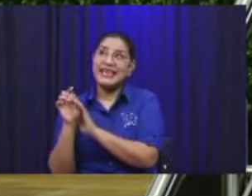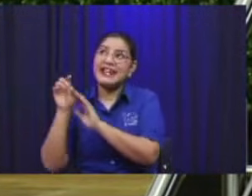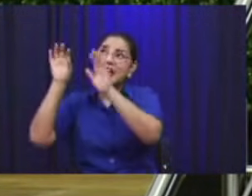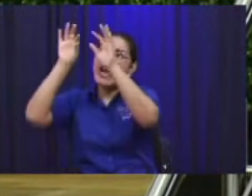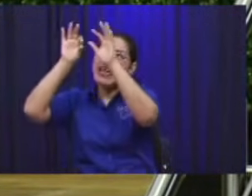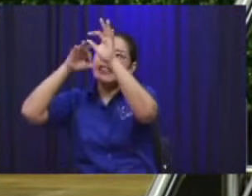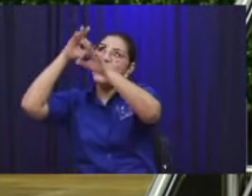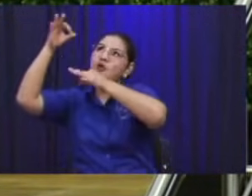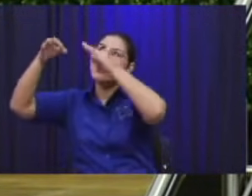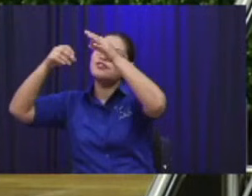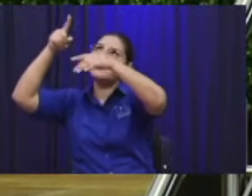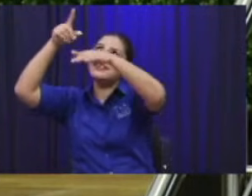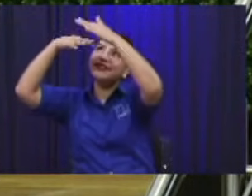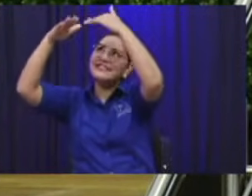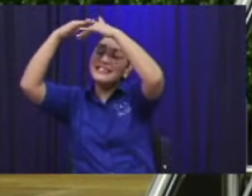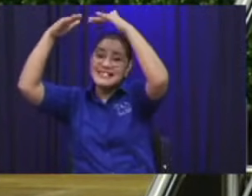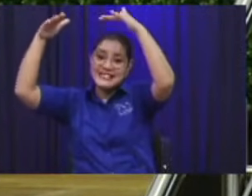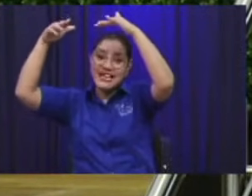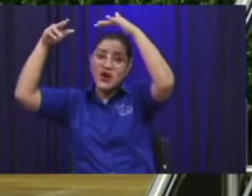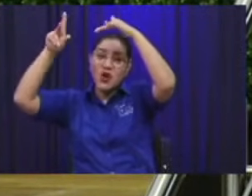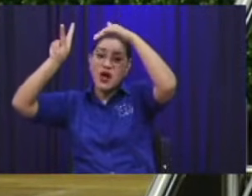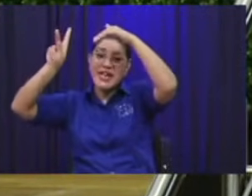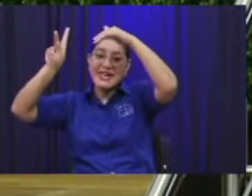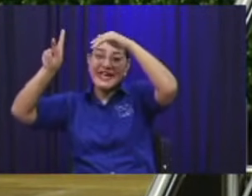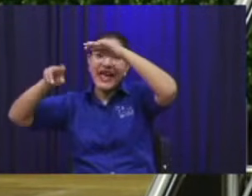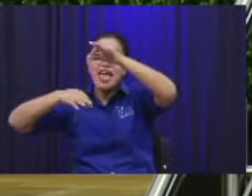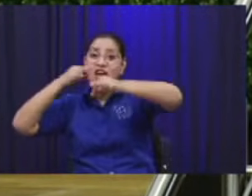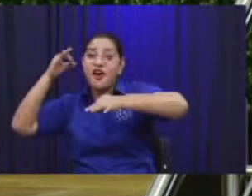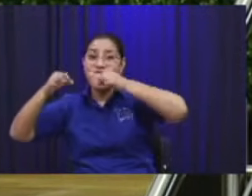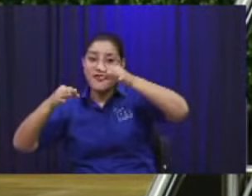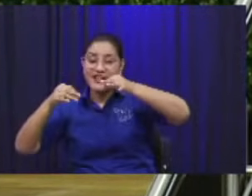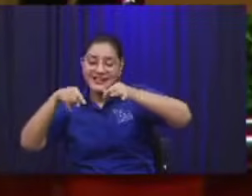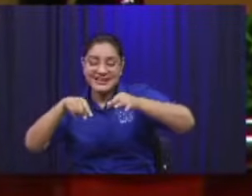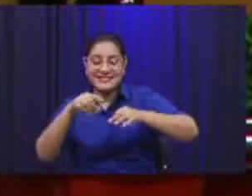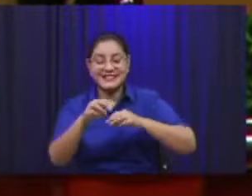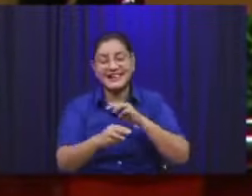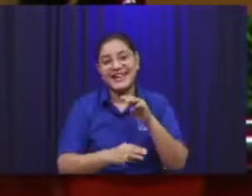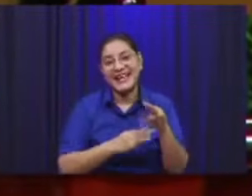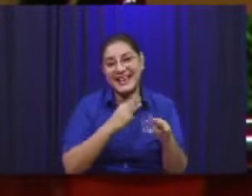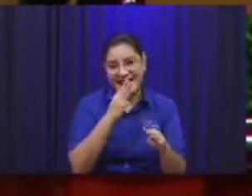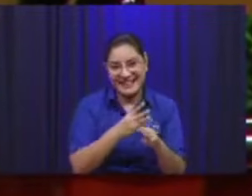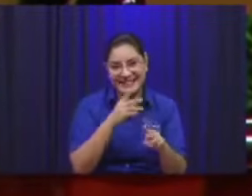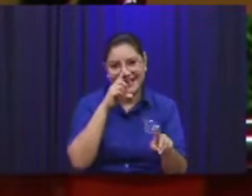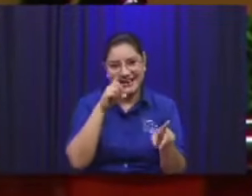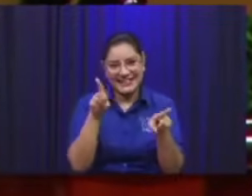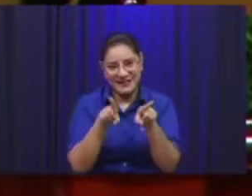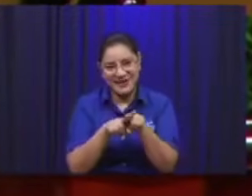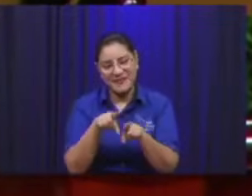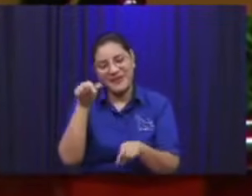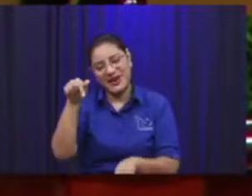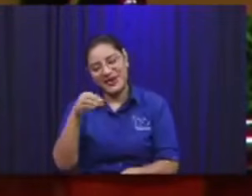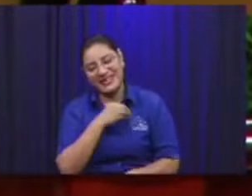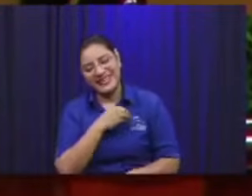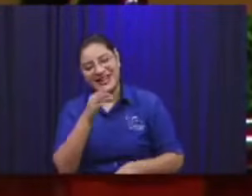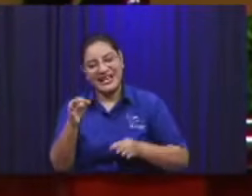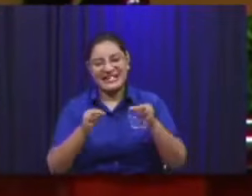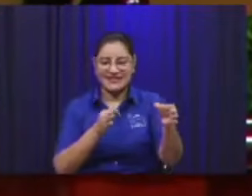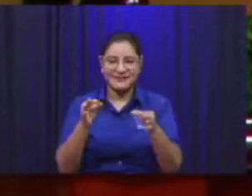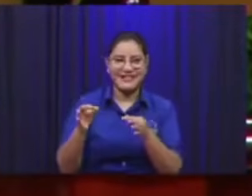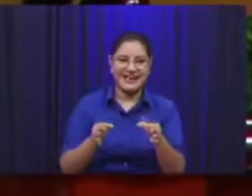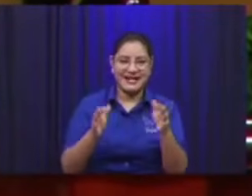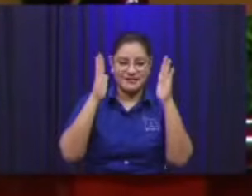pero también les de abajo dios nos quiere bendecir en todo pero ahorita nos vamos a enfocar en lo espiritual